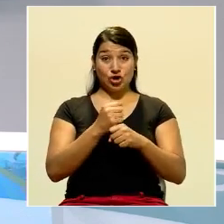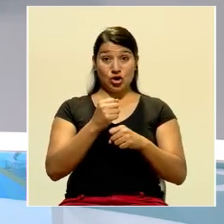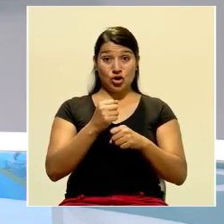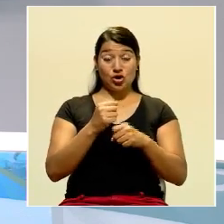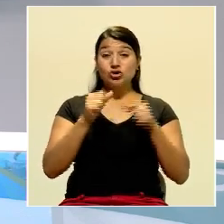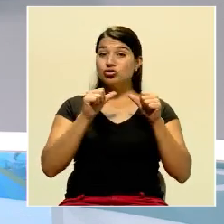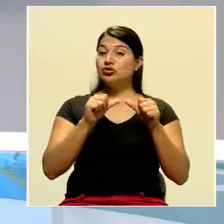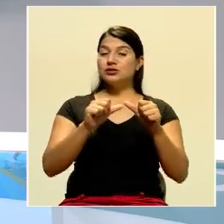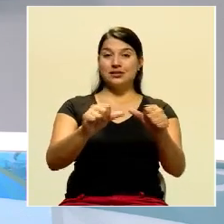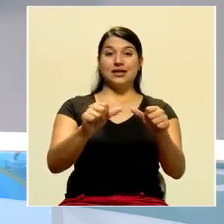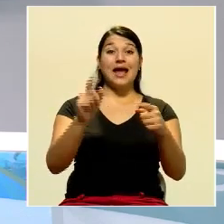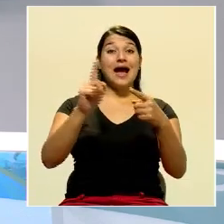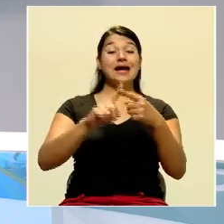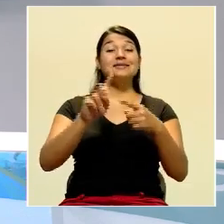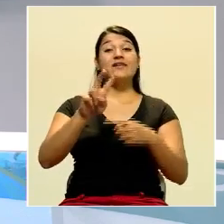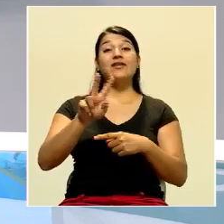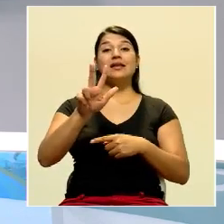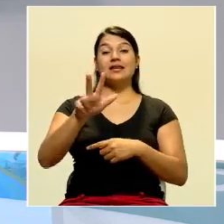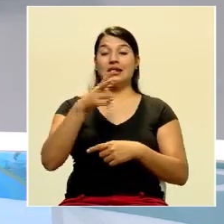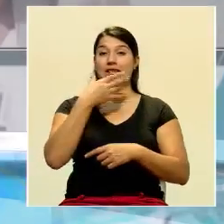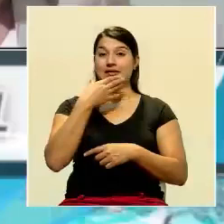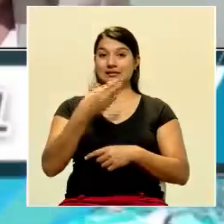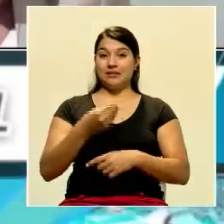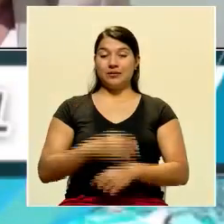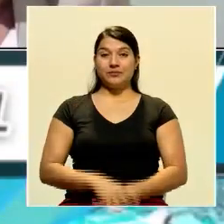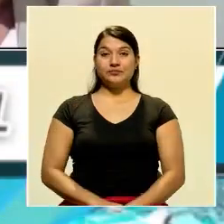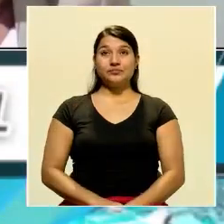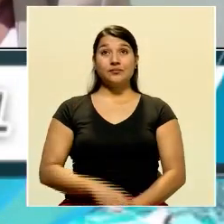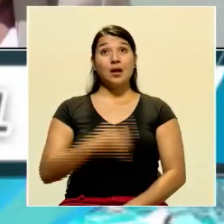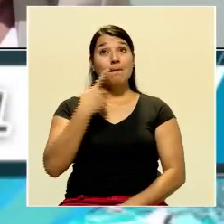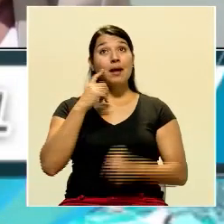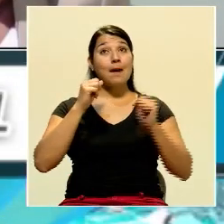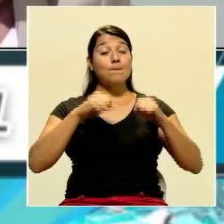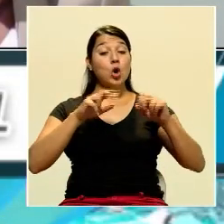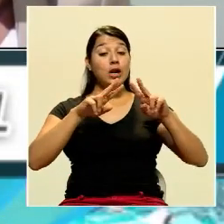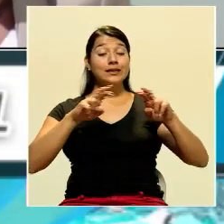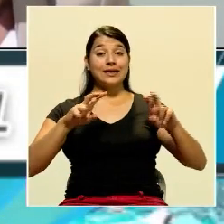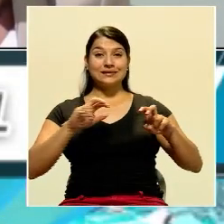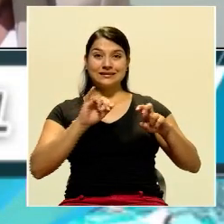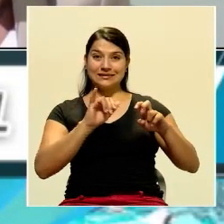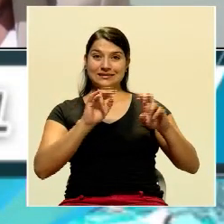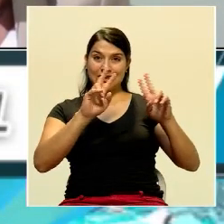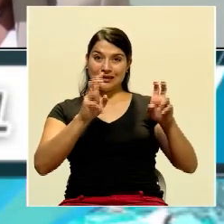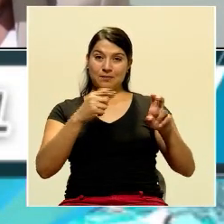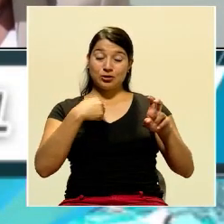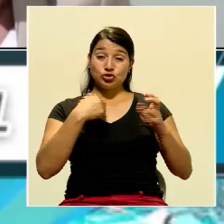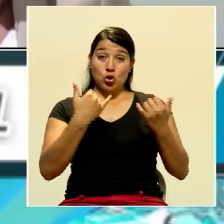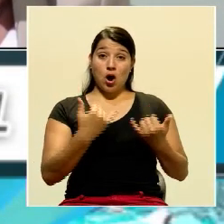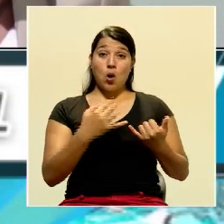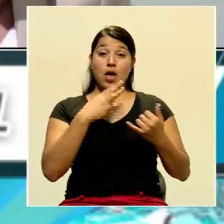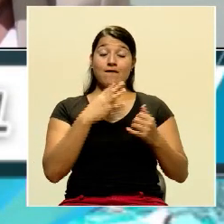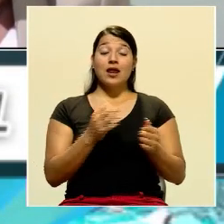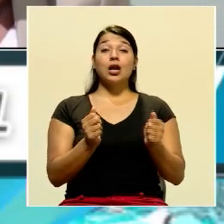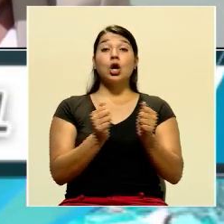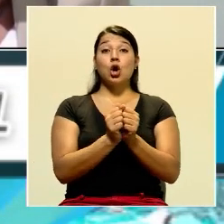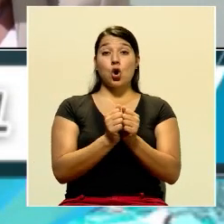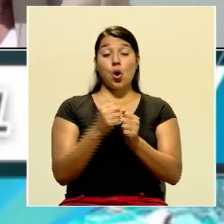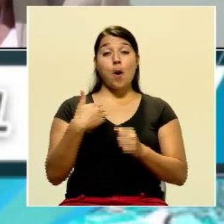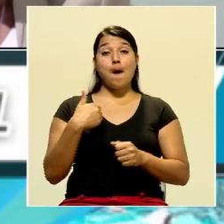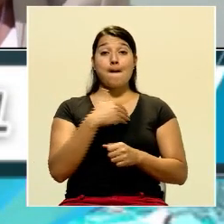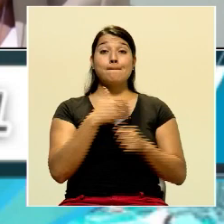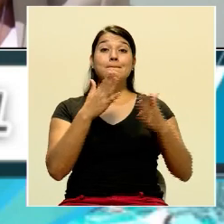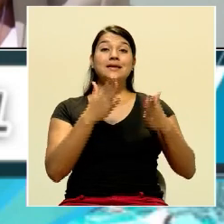lectivo, continúa hasta el 23 de diciembre. Para analizar estos anuncios, voy a conversar ahora precisamente